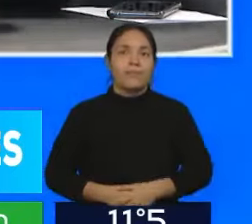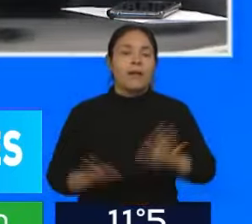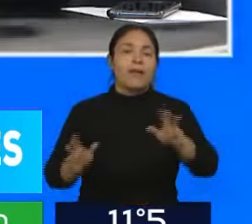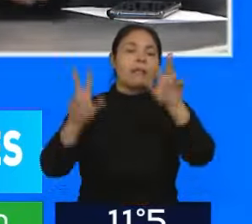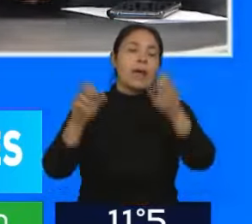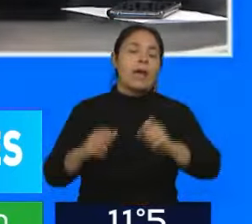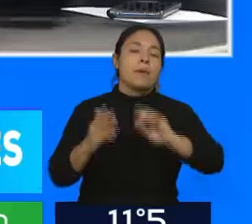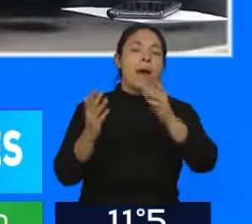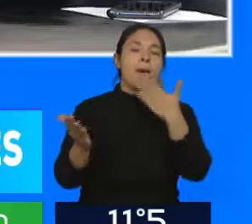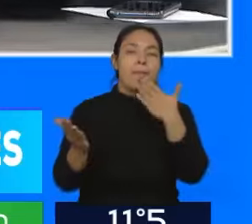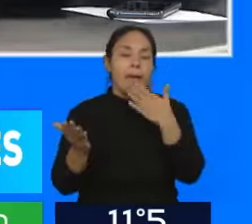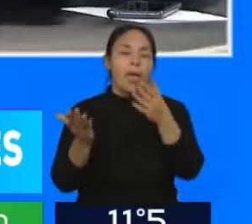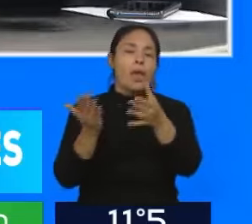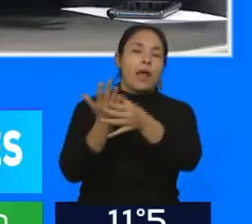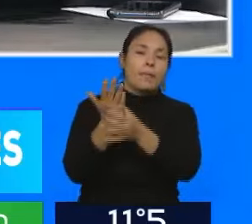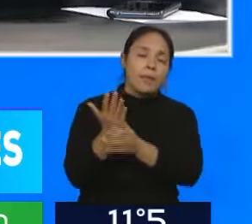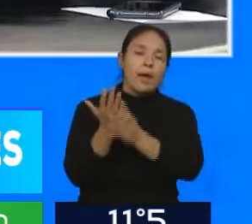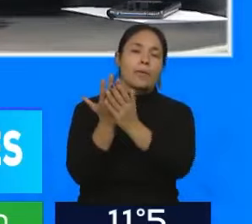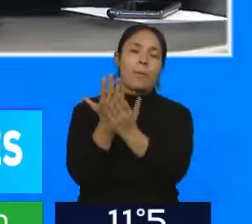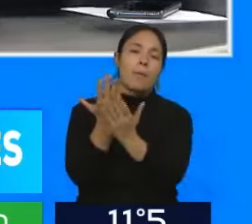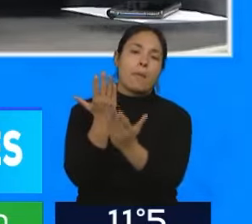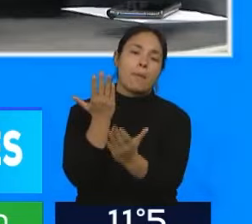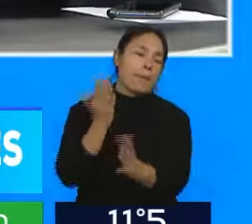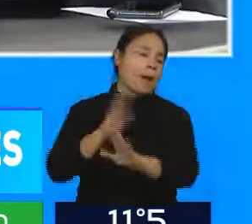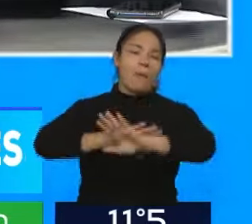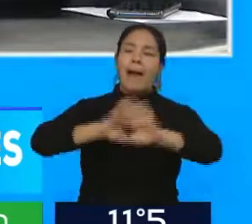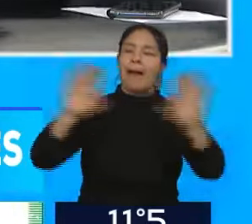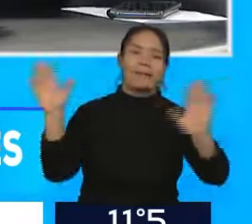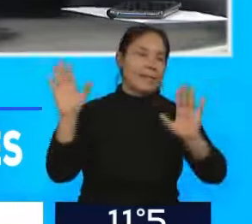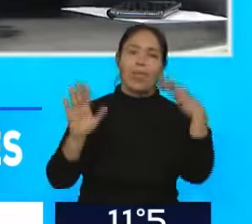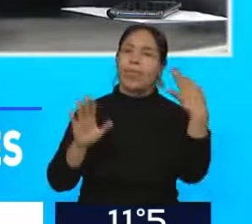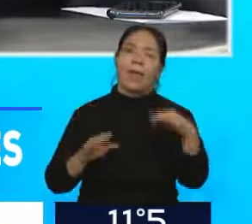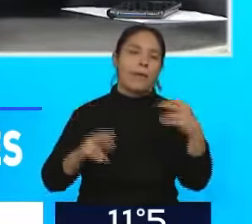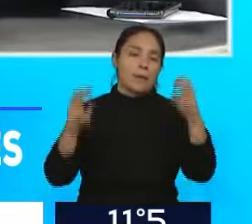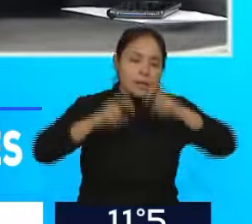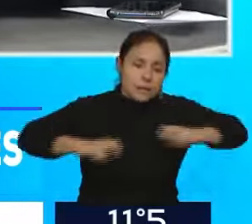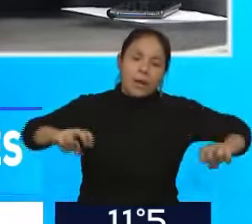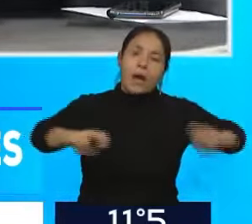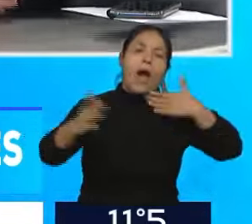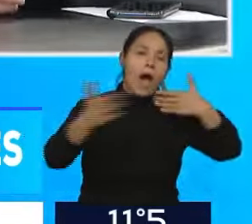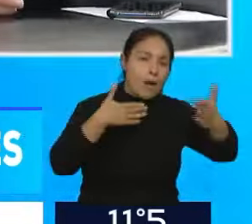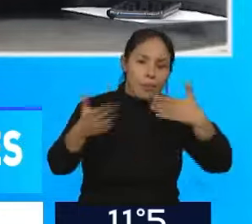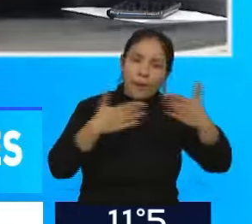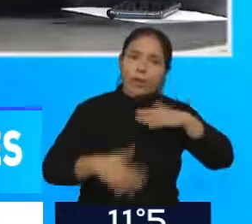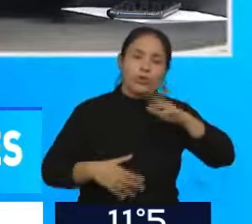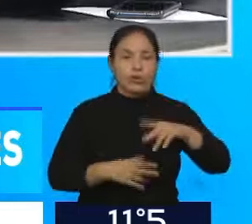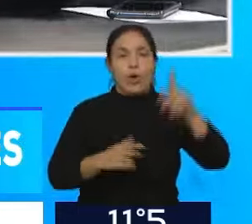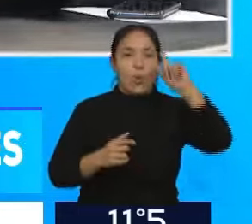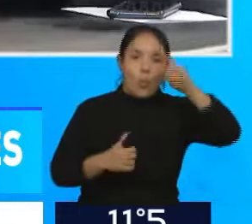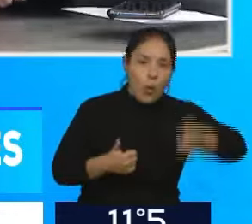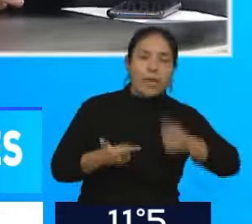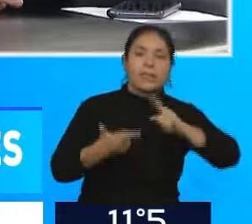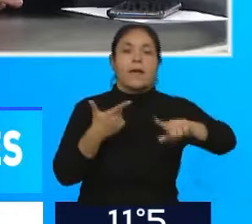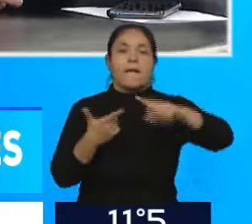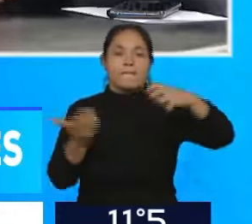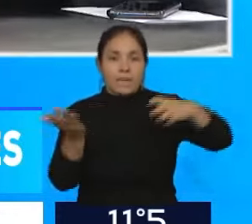de papeles y papeles, sí, cocidos. Vamos y hablemos, nos sentamos en un lugar. Todo, juez,